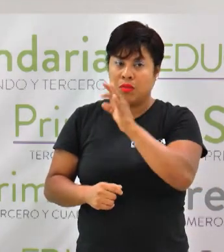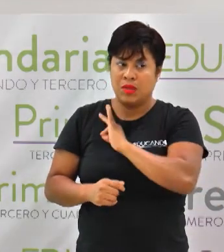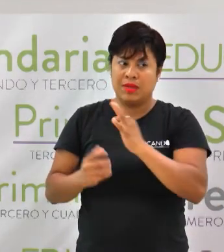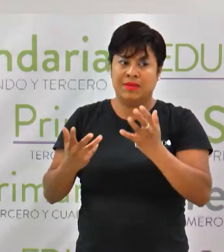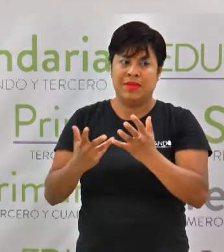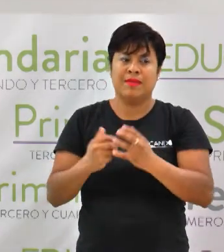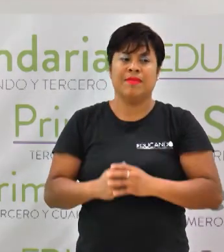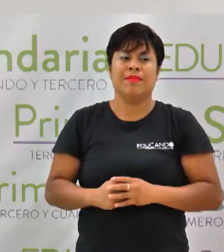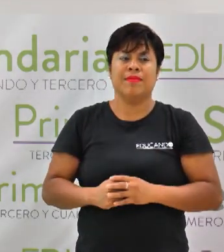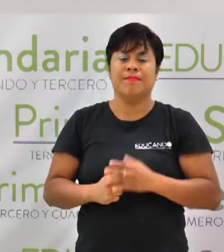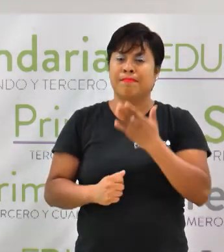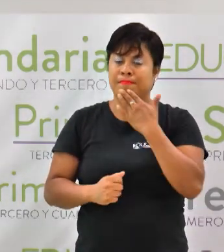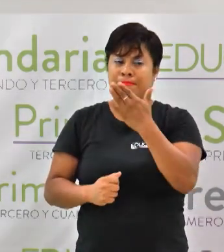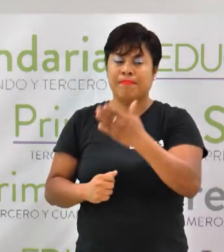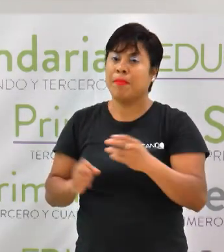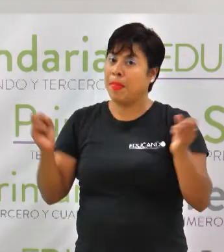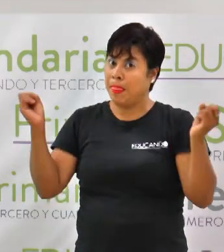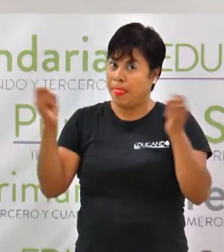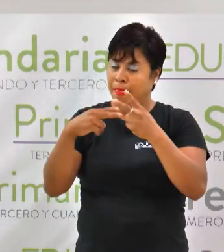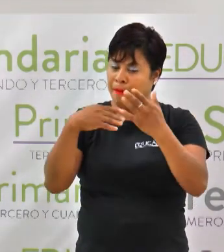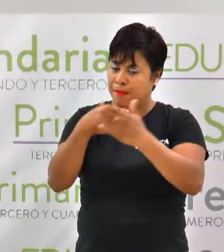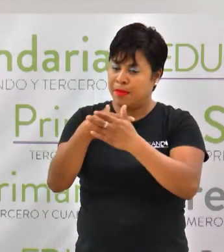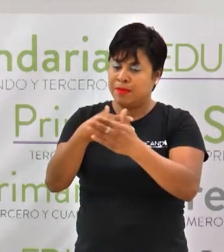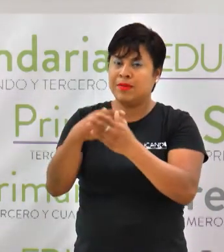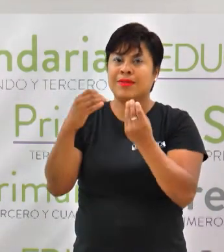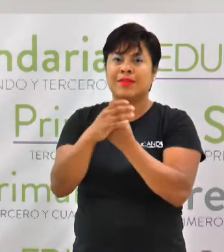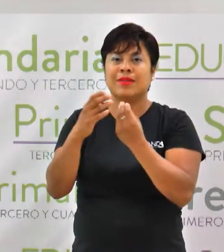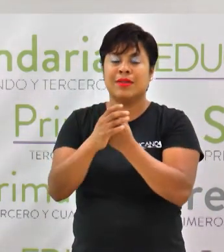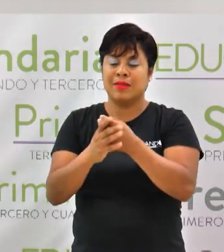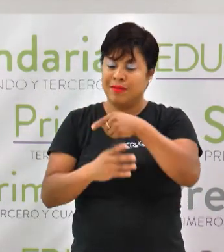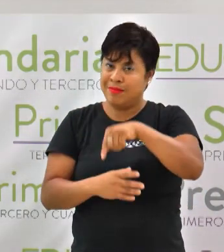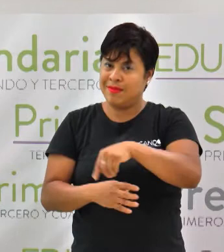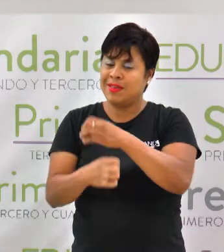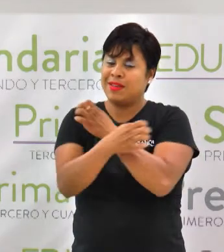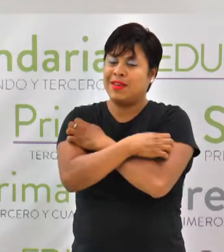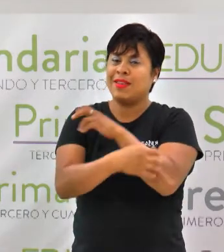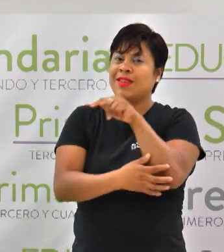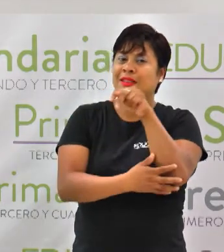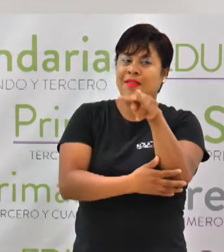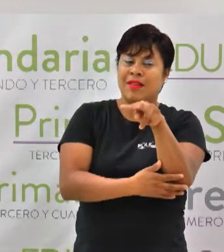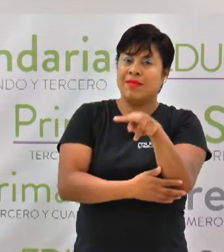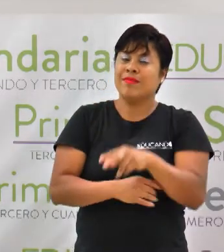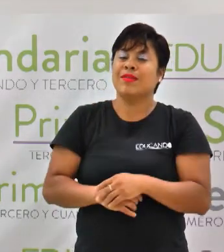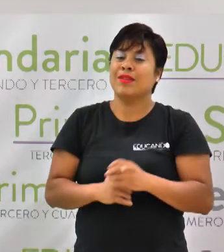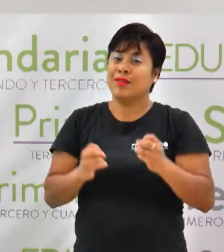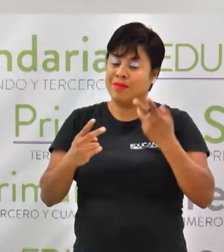que tú busques, ¿sí? Bien, nos vemos en nuestra siguiente sesión de tu programa